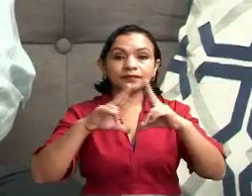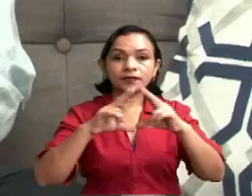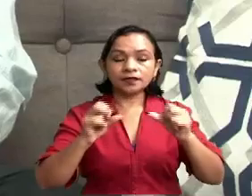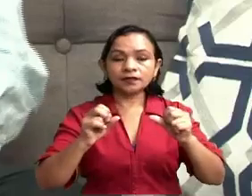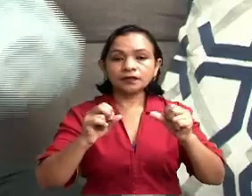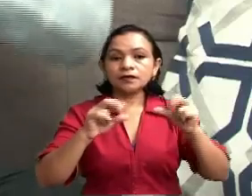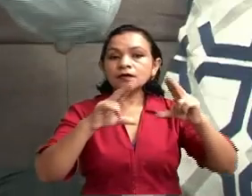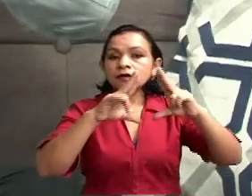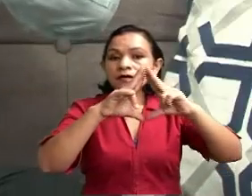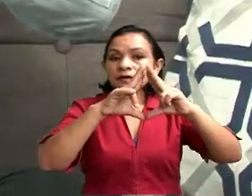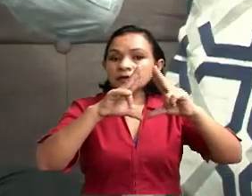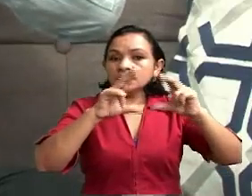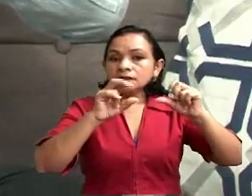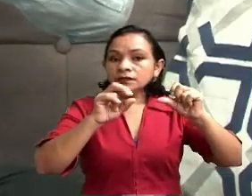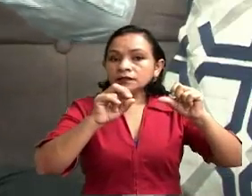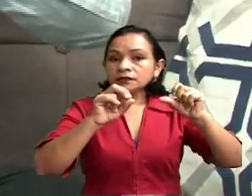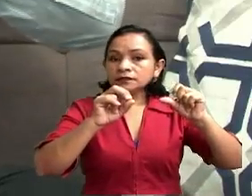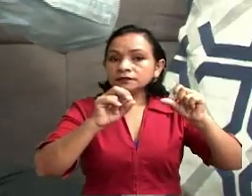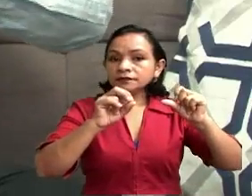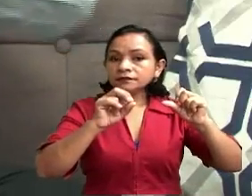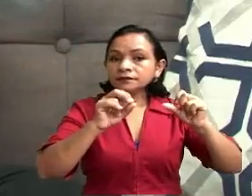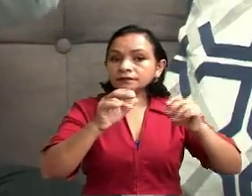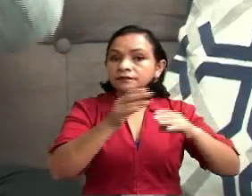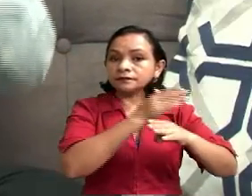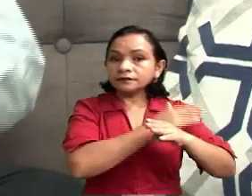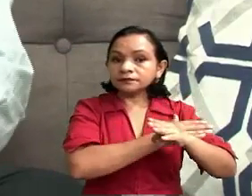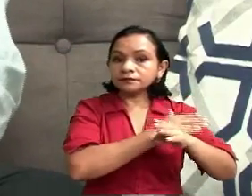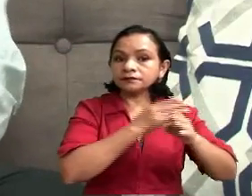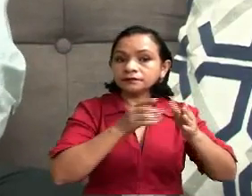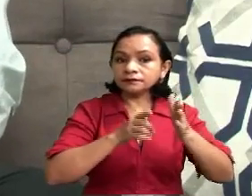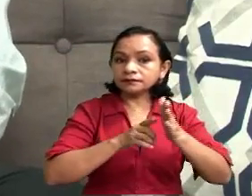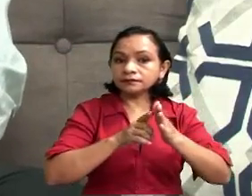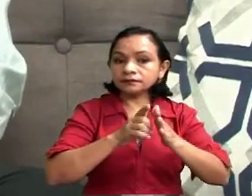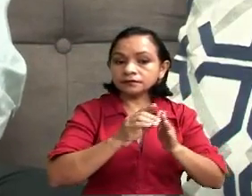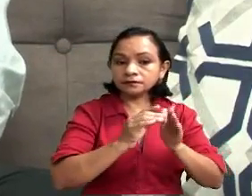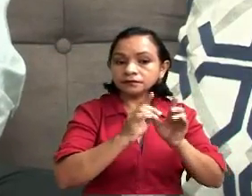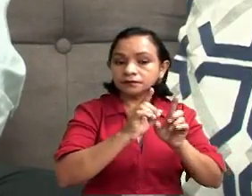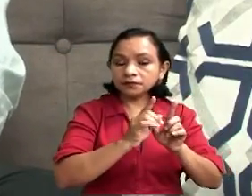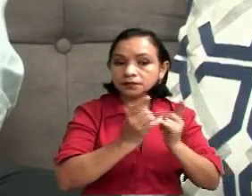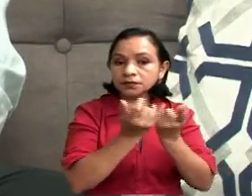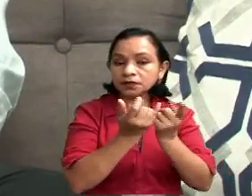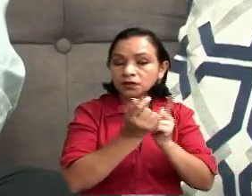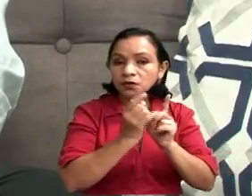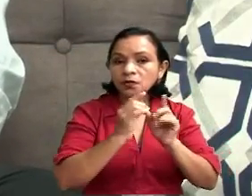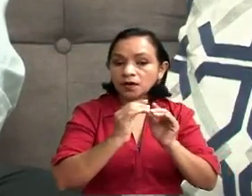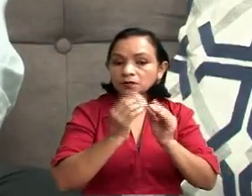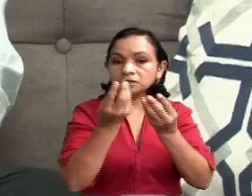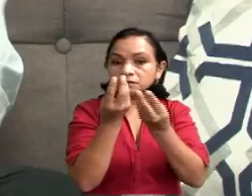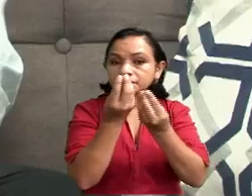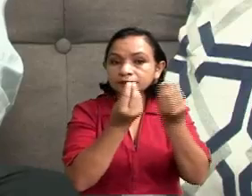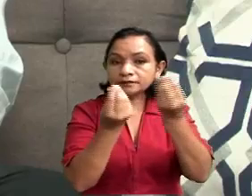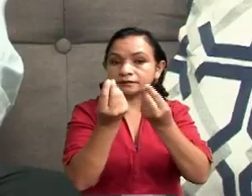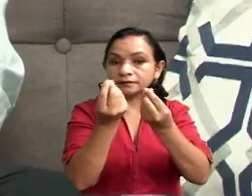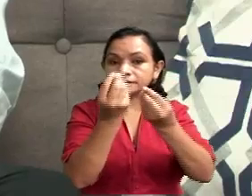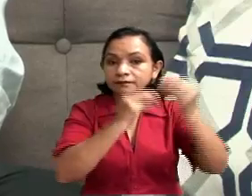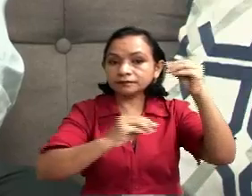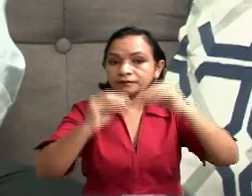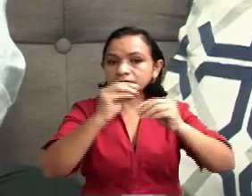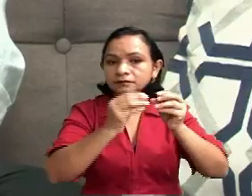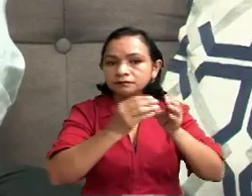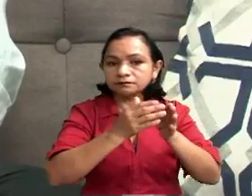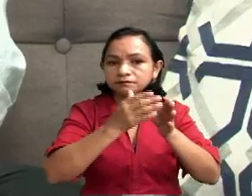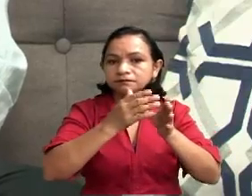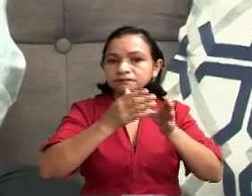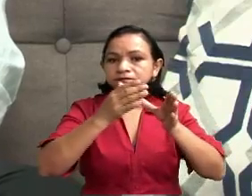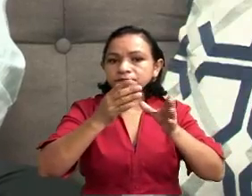nuestro país venía en un rumbo, nuestra economía creciendo